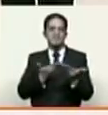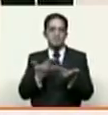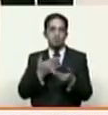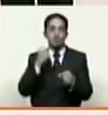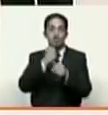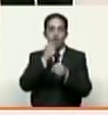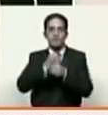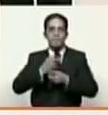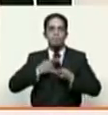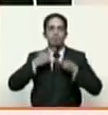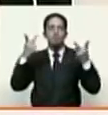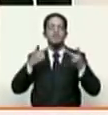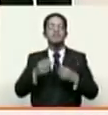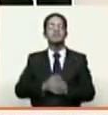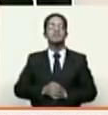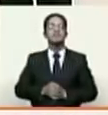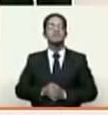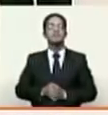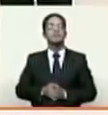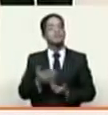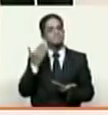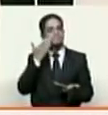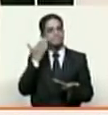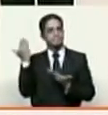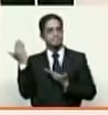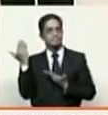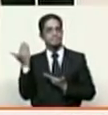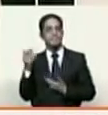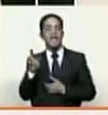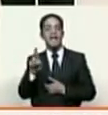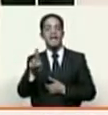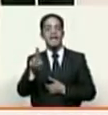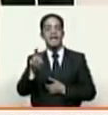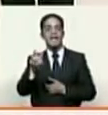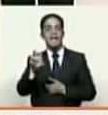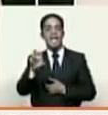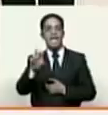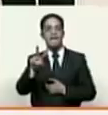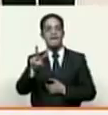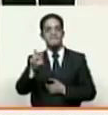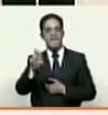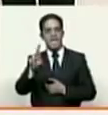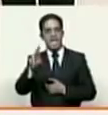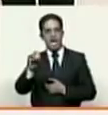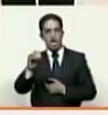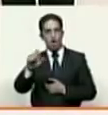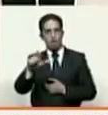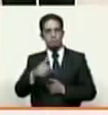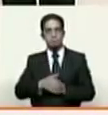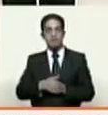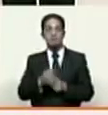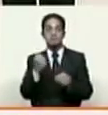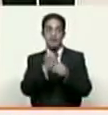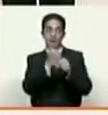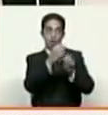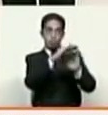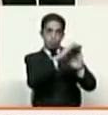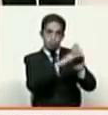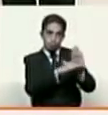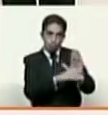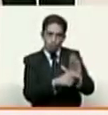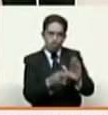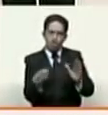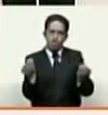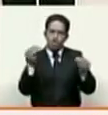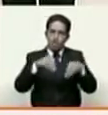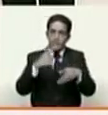Públicas, el mayor general Néstor Reverol. Una agenda muy completa de trabajo que aborda las distintas situaciones